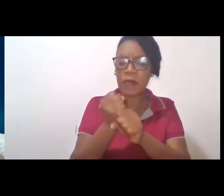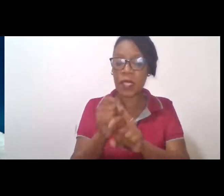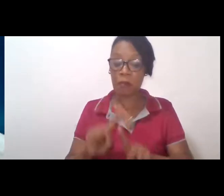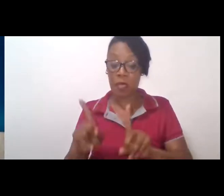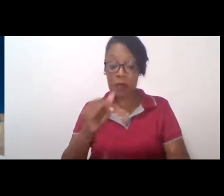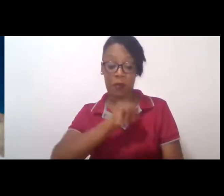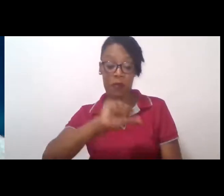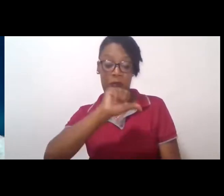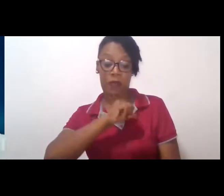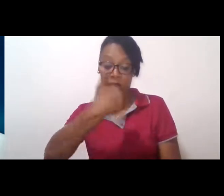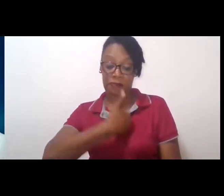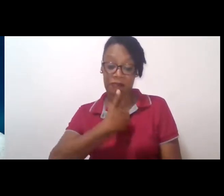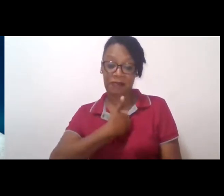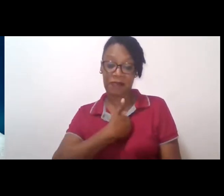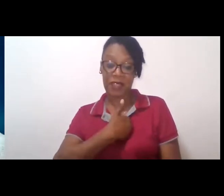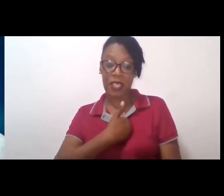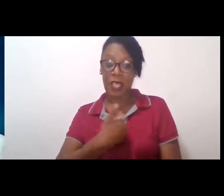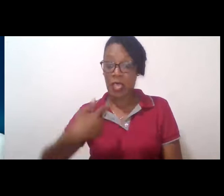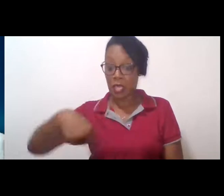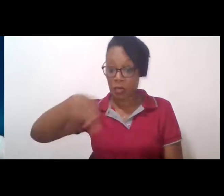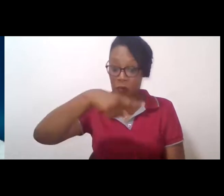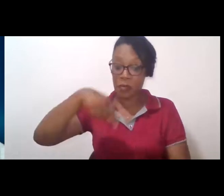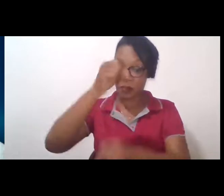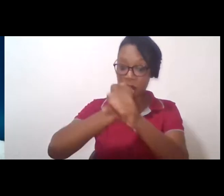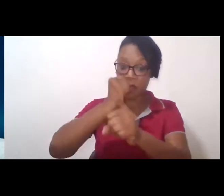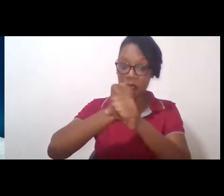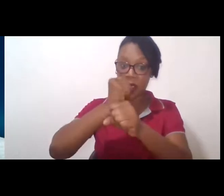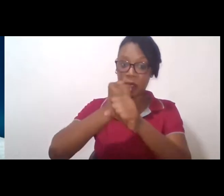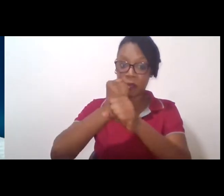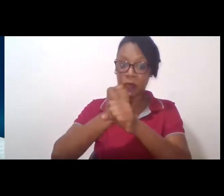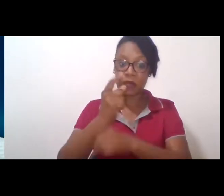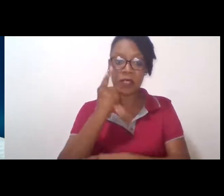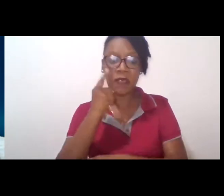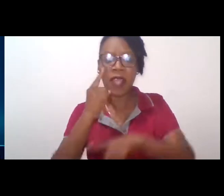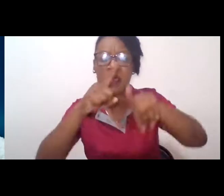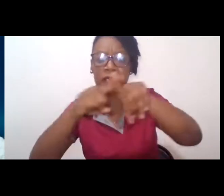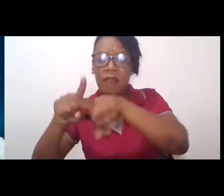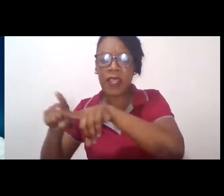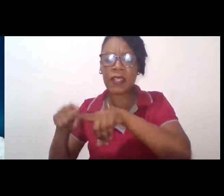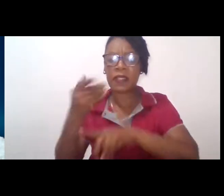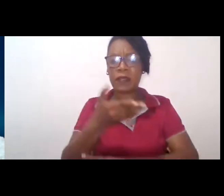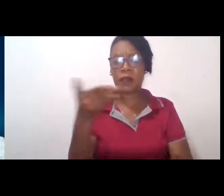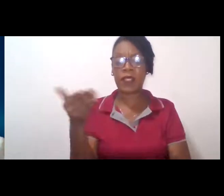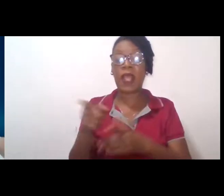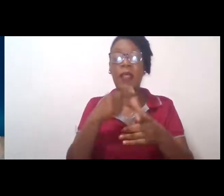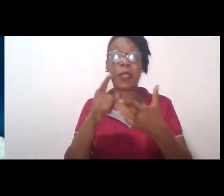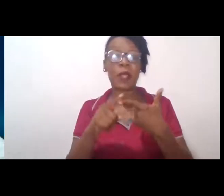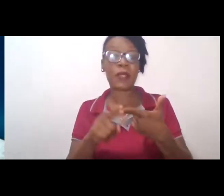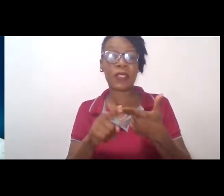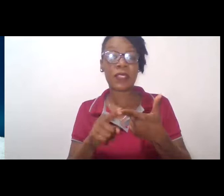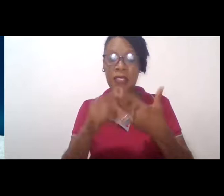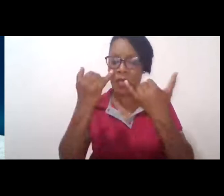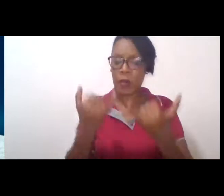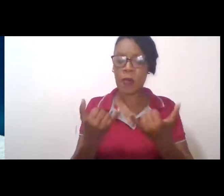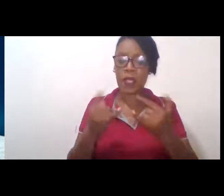actitud y nuestro desempeño se rigen por esos prejuicios. De esa forma, en el marco